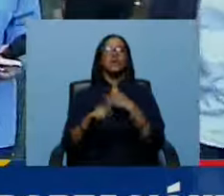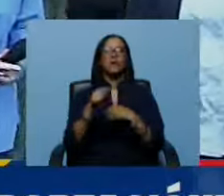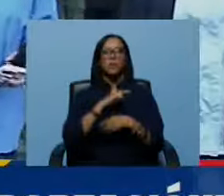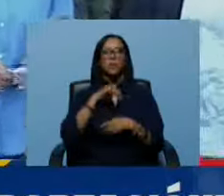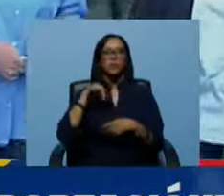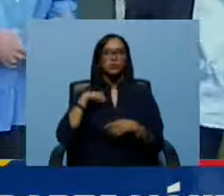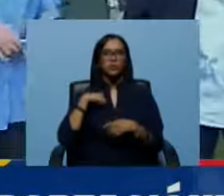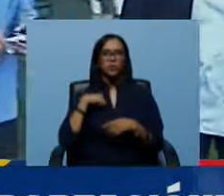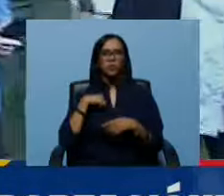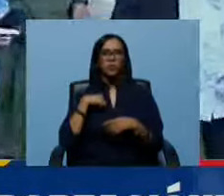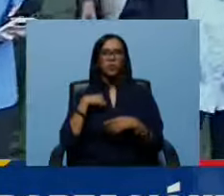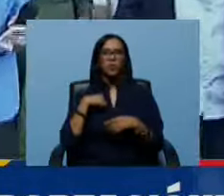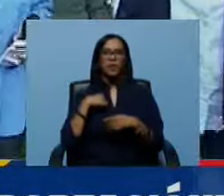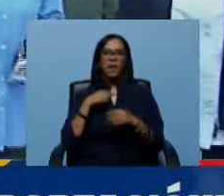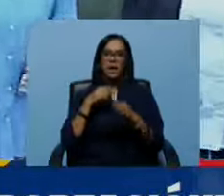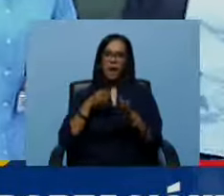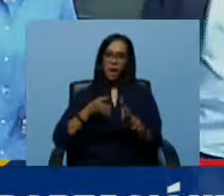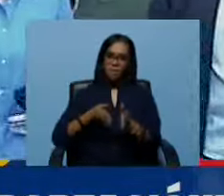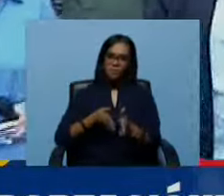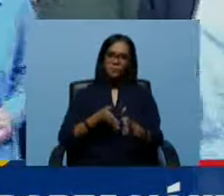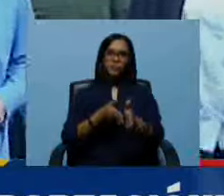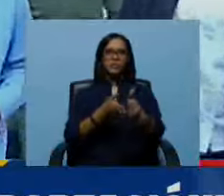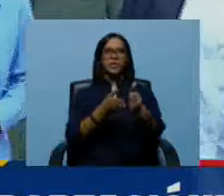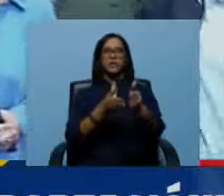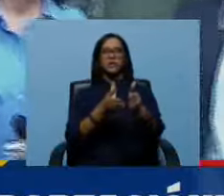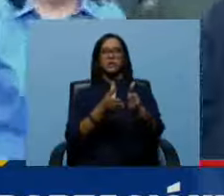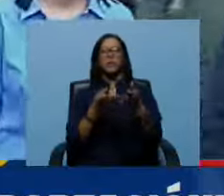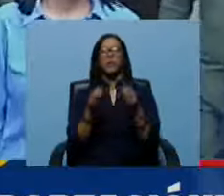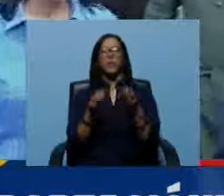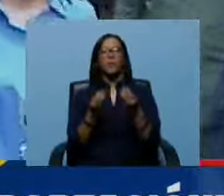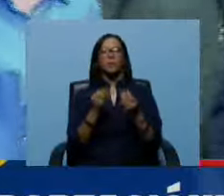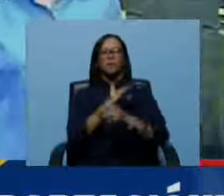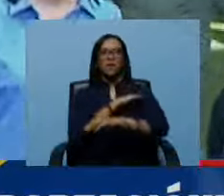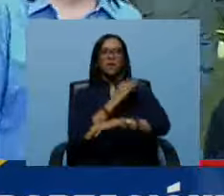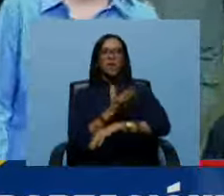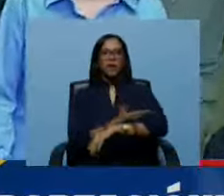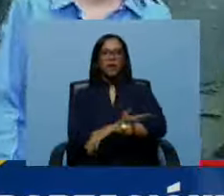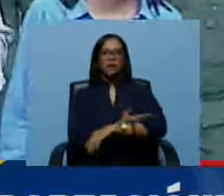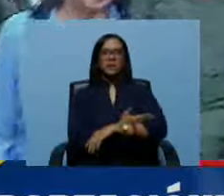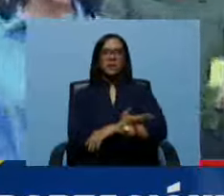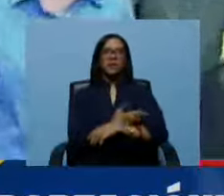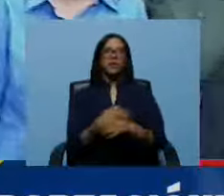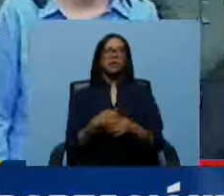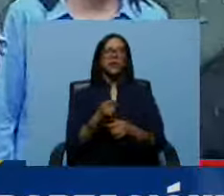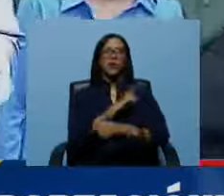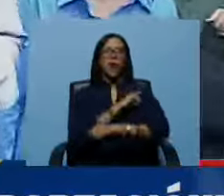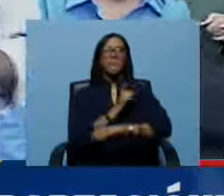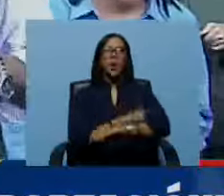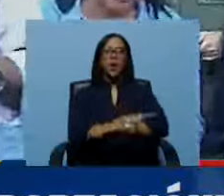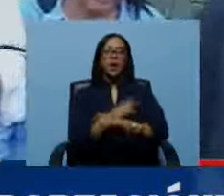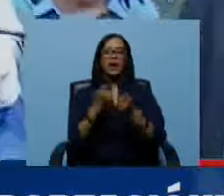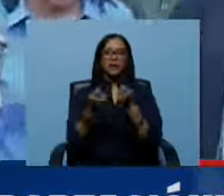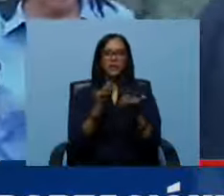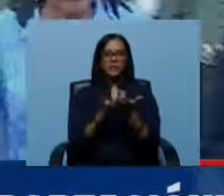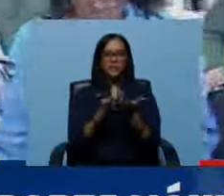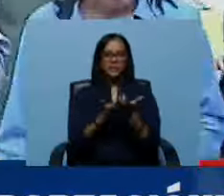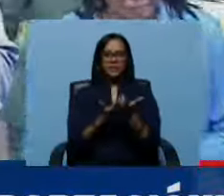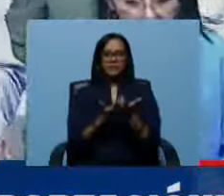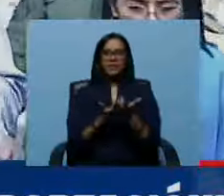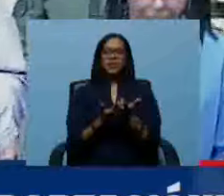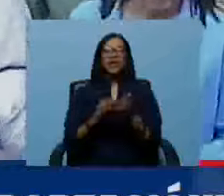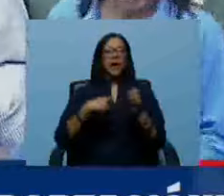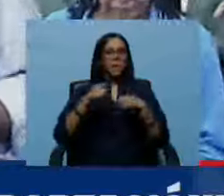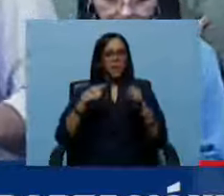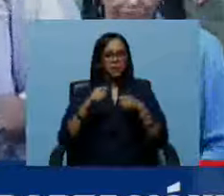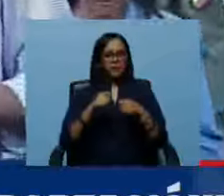nosotros apuntando con mucha fuerza hacia una poderosa economía exportadora